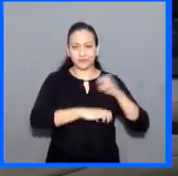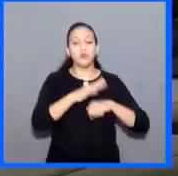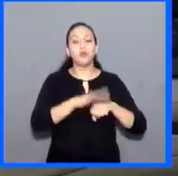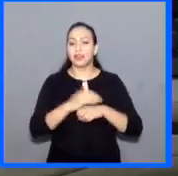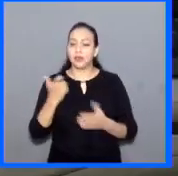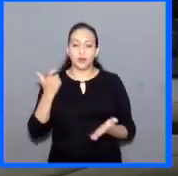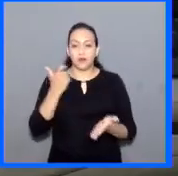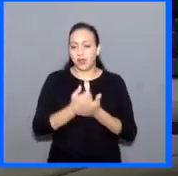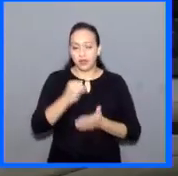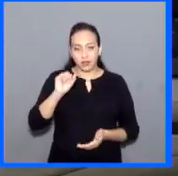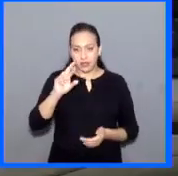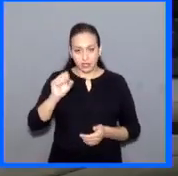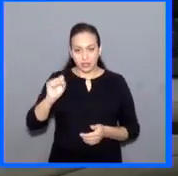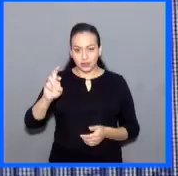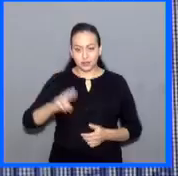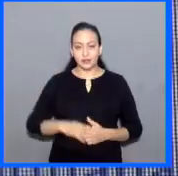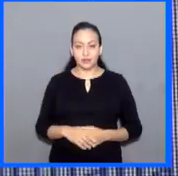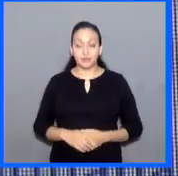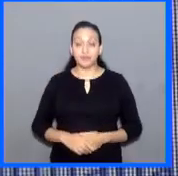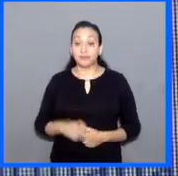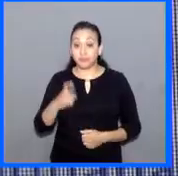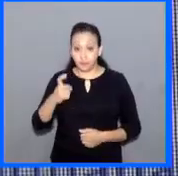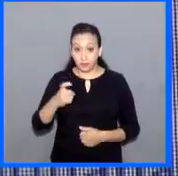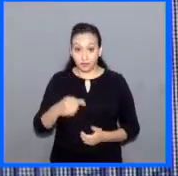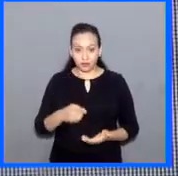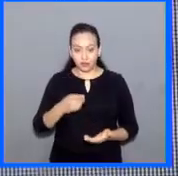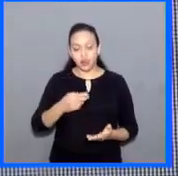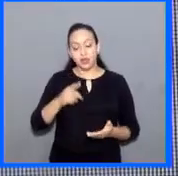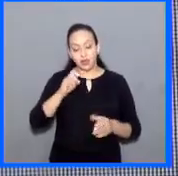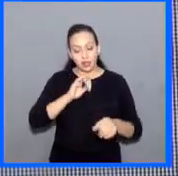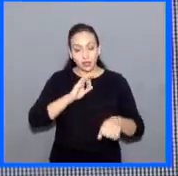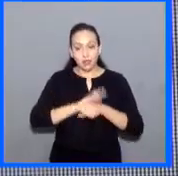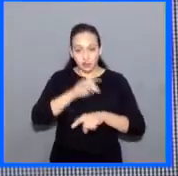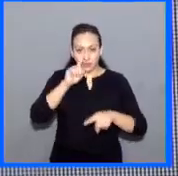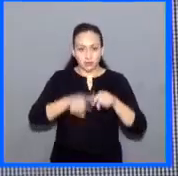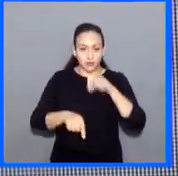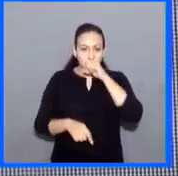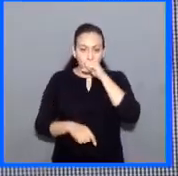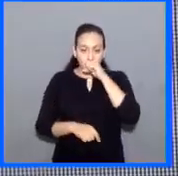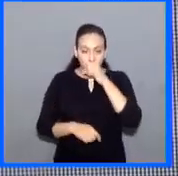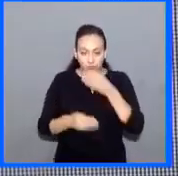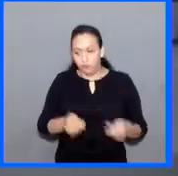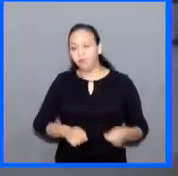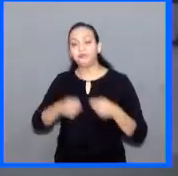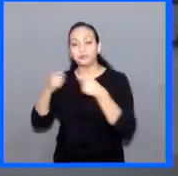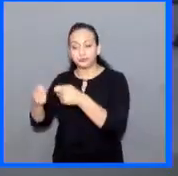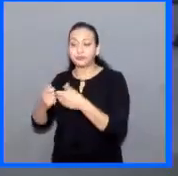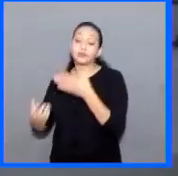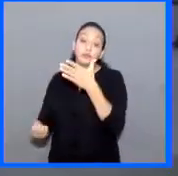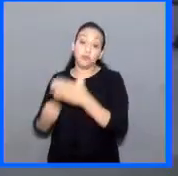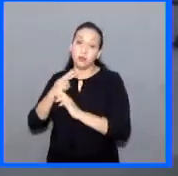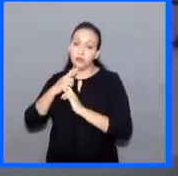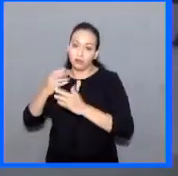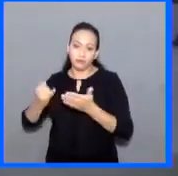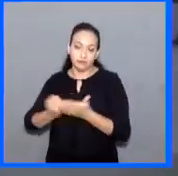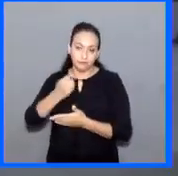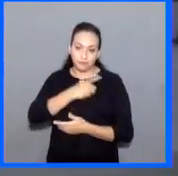renta. Con esta decisión se revocó el amparo y el tribunal correspondiente deberá emitir una nueva resolución con base en la